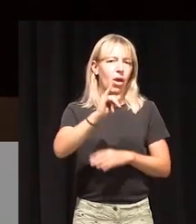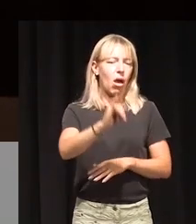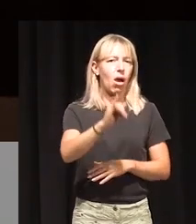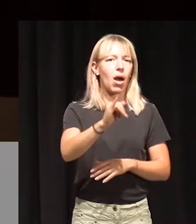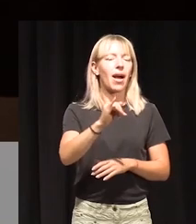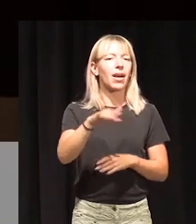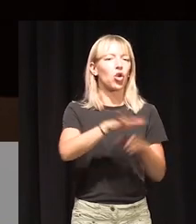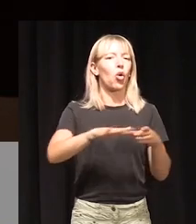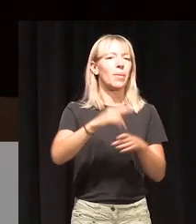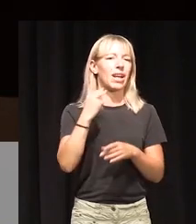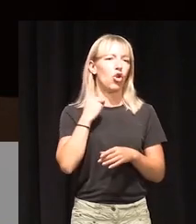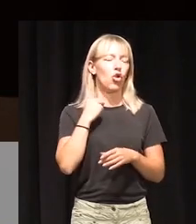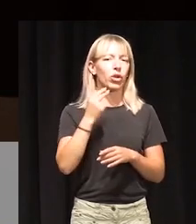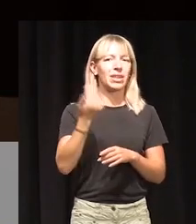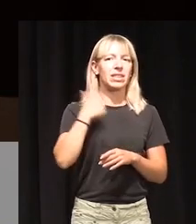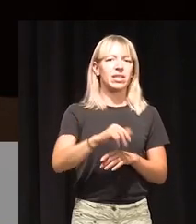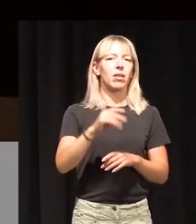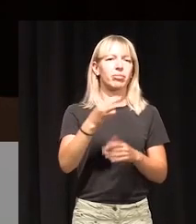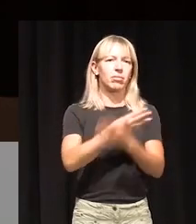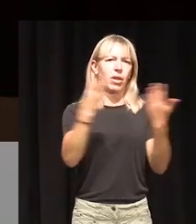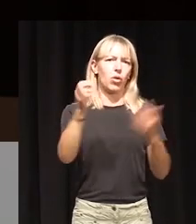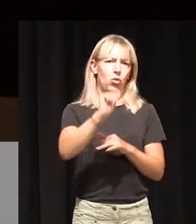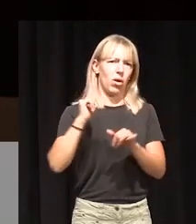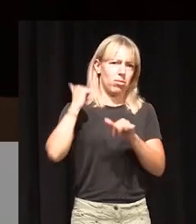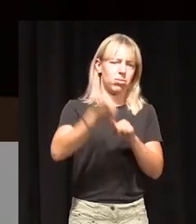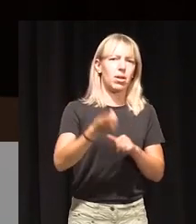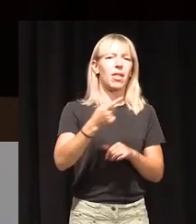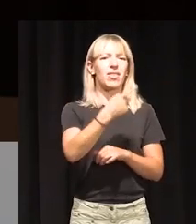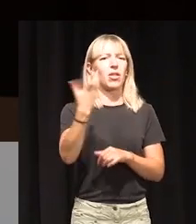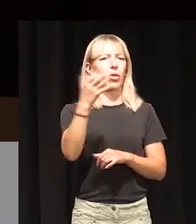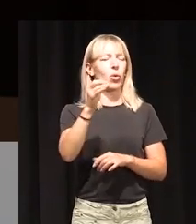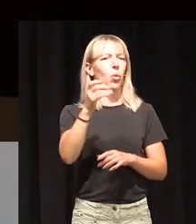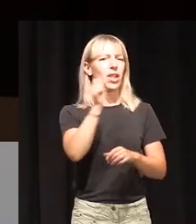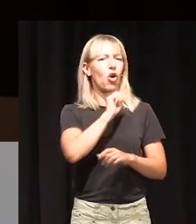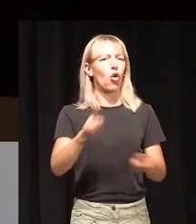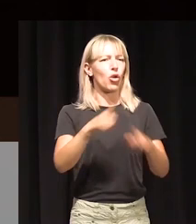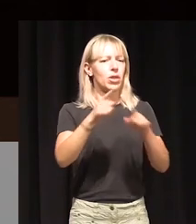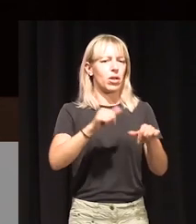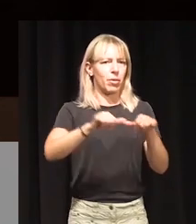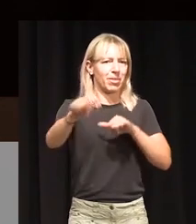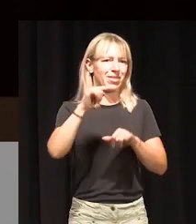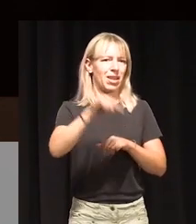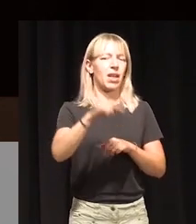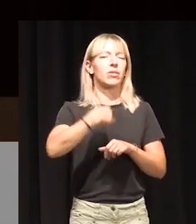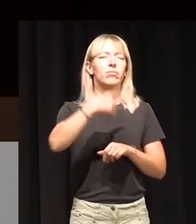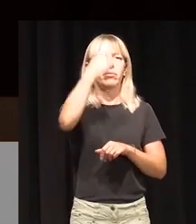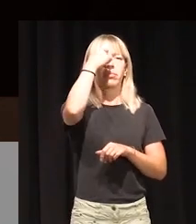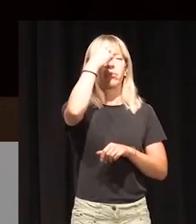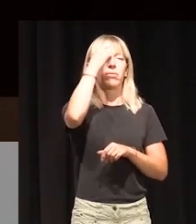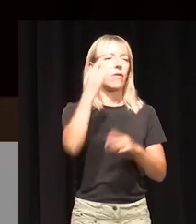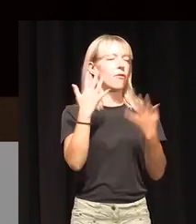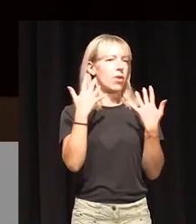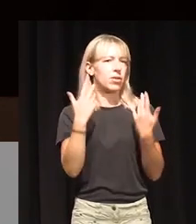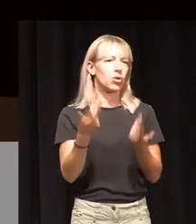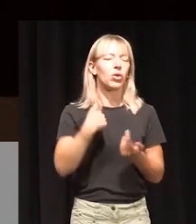Han pasado 8 años ya desde ese concierto, hemos hecho más de 150 conciertos probablemente desde ese y lo tengo en mente muy